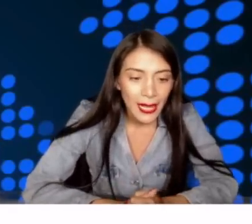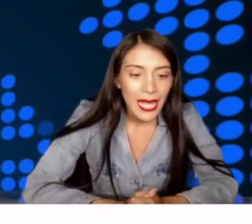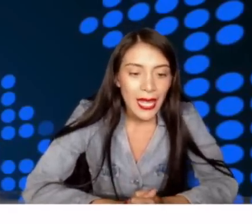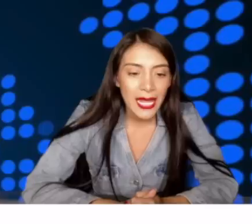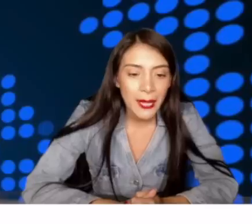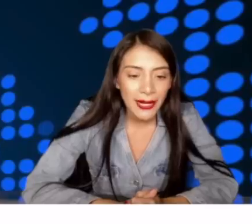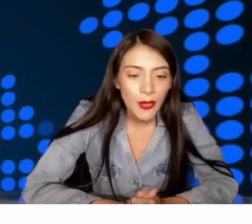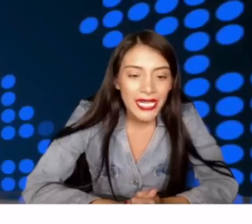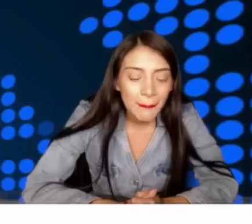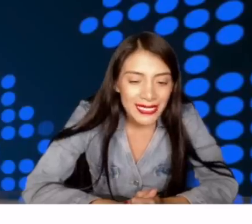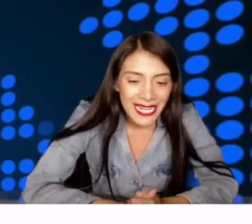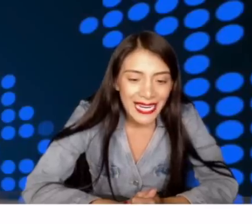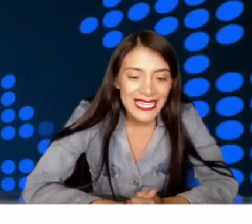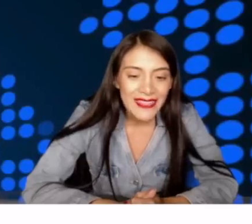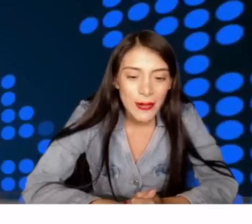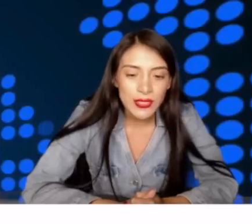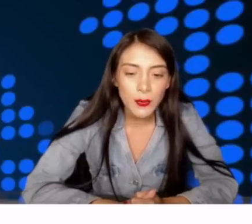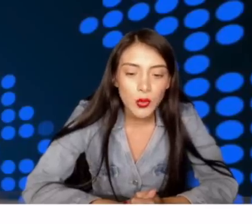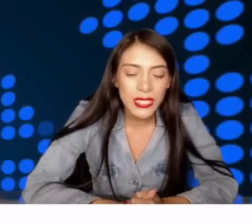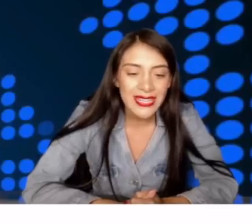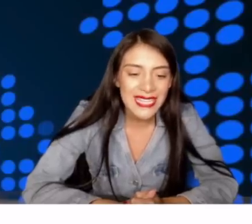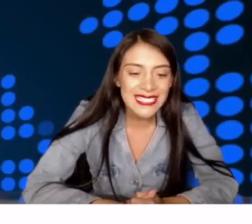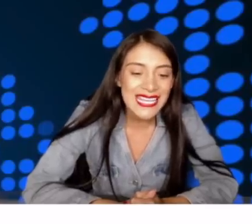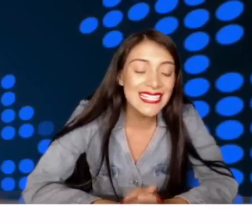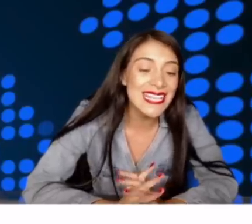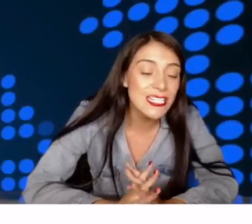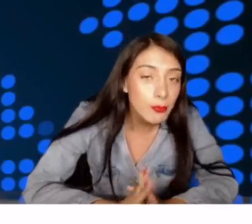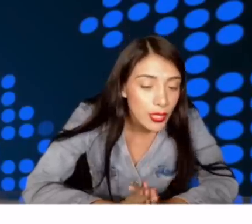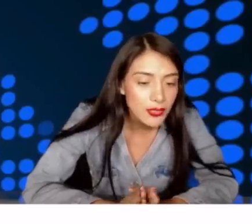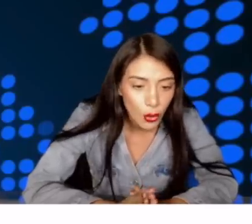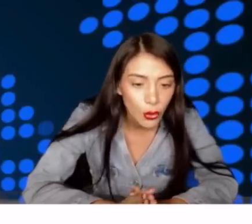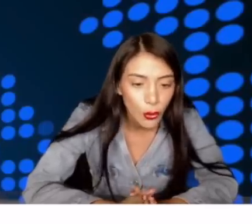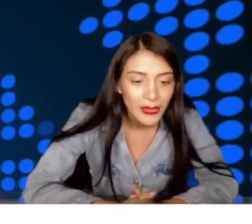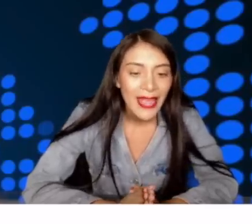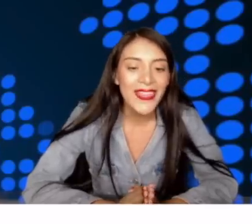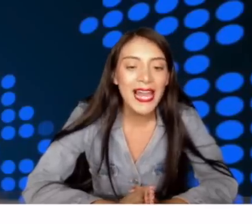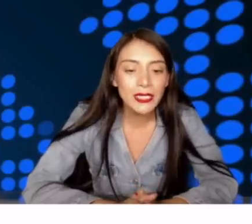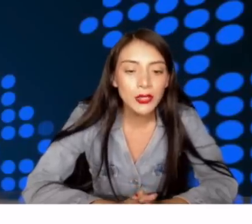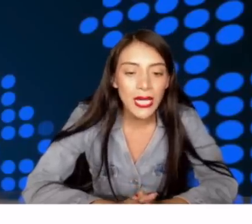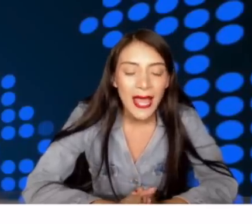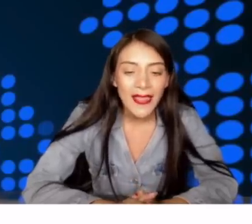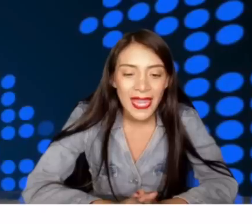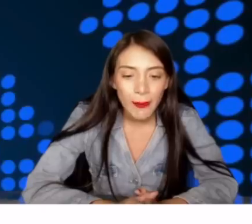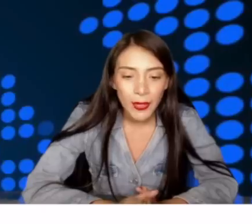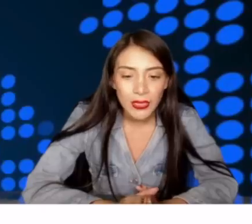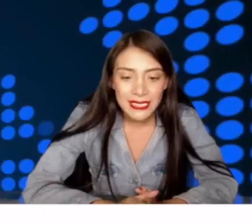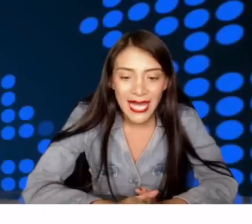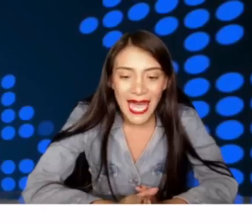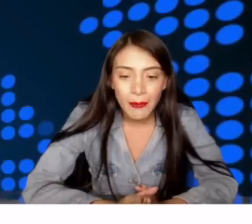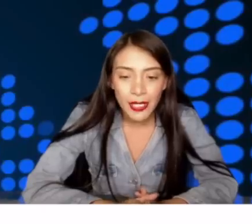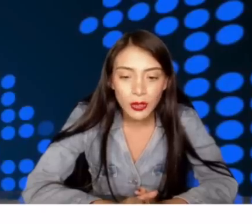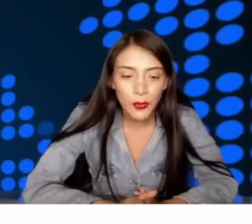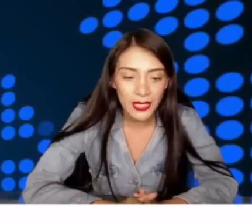Ahora, paradójicamente, la caída de Evo se produce 10 días después, ojo, de la victoria del